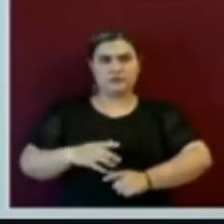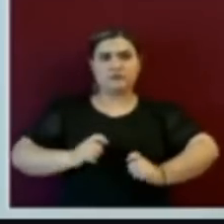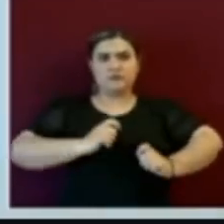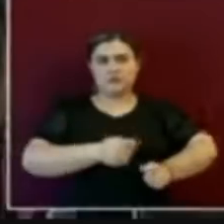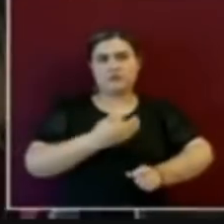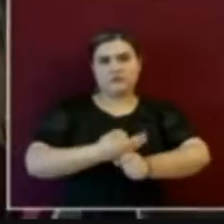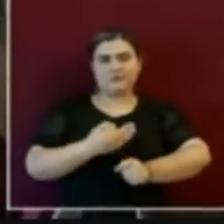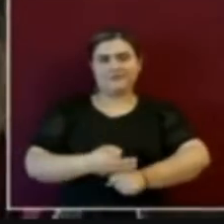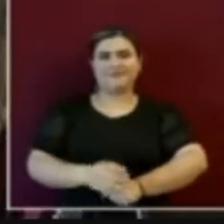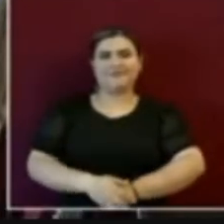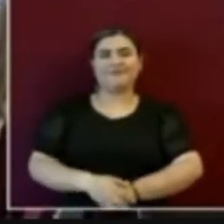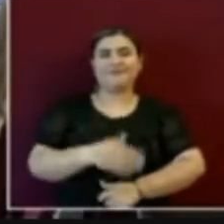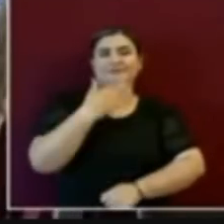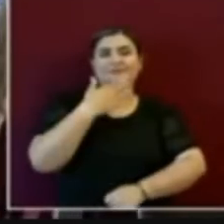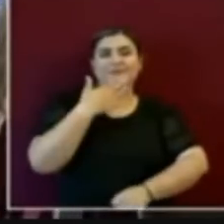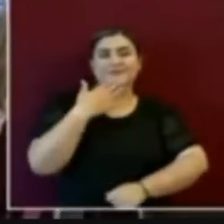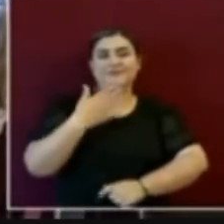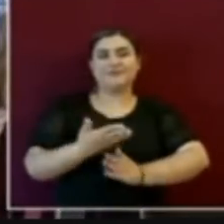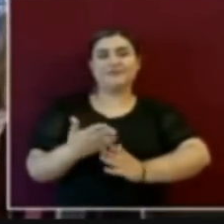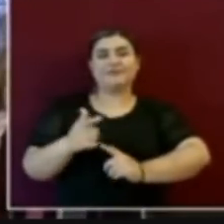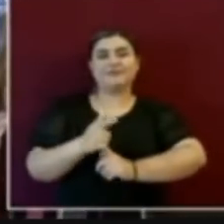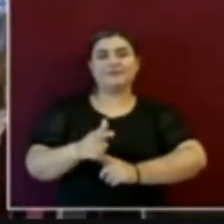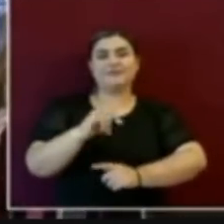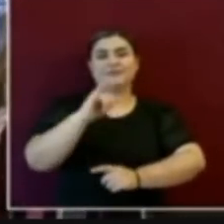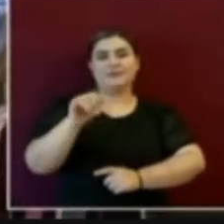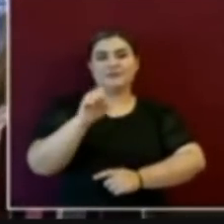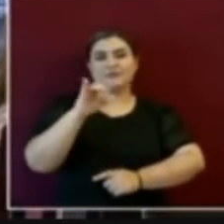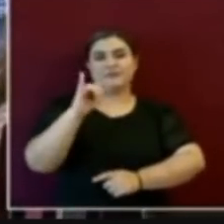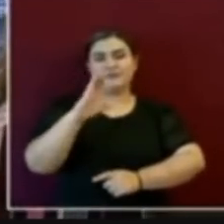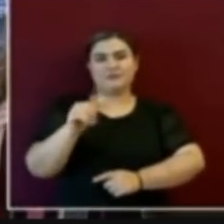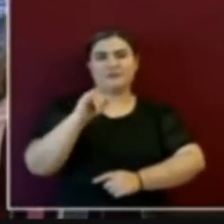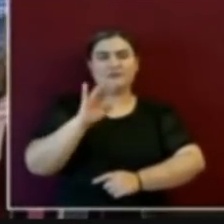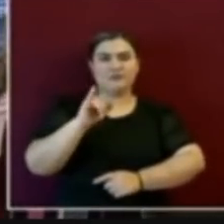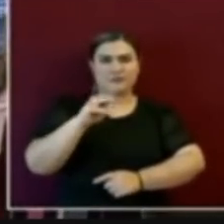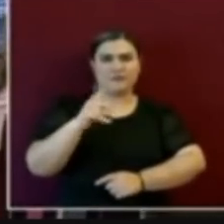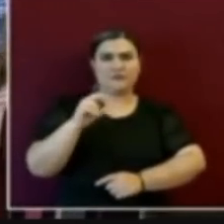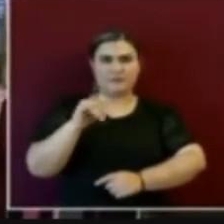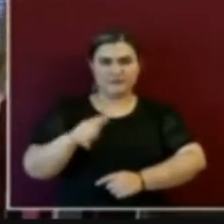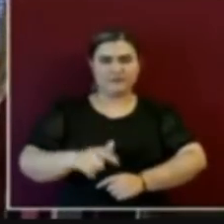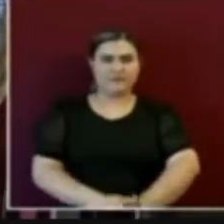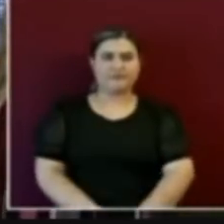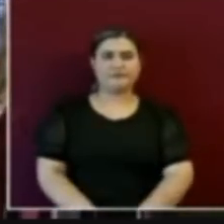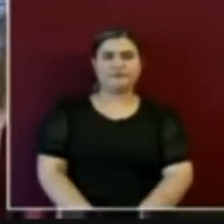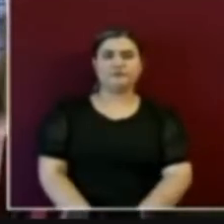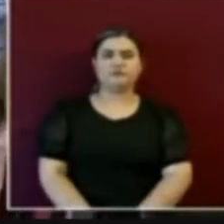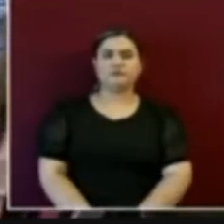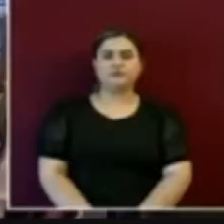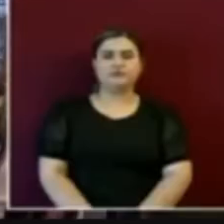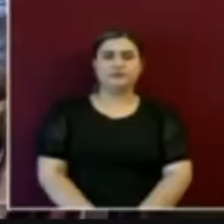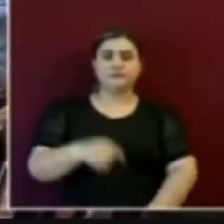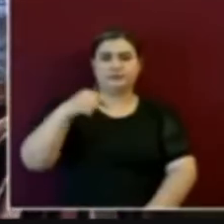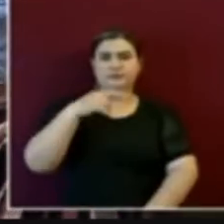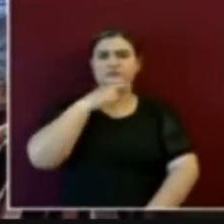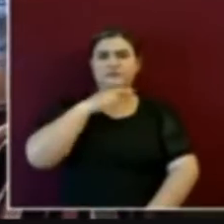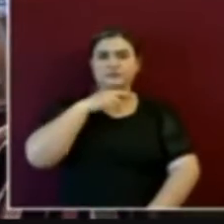encomendada. Muy bien. Pasamos con Jessica Ojeda, del Imparcial. El domingo es 11, si no me equivoco. Este